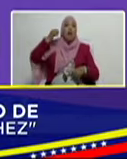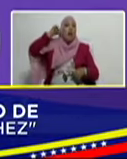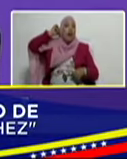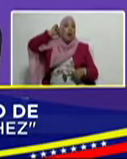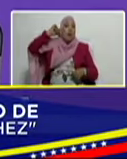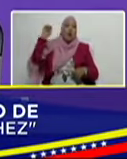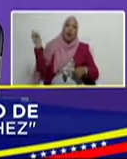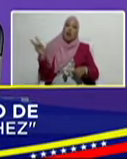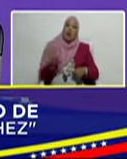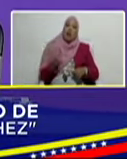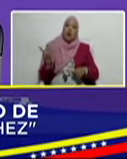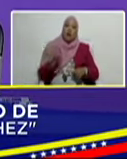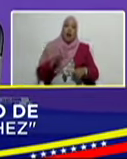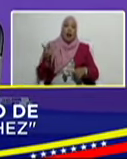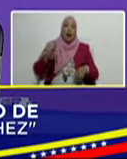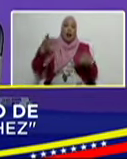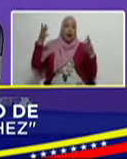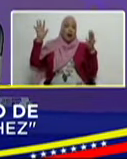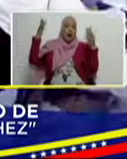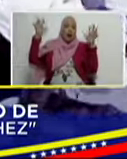venezolana.